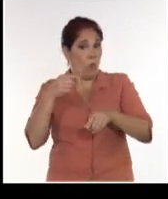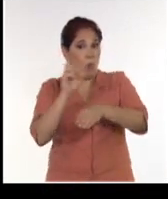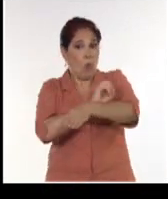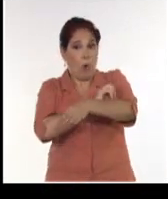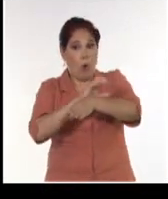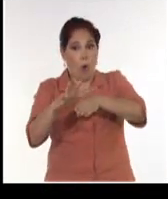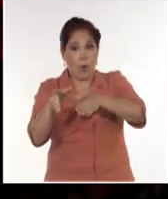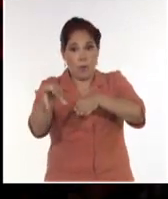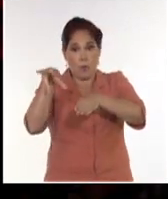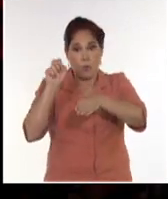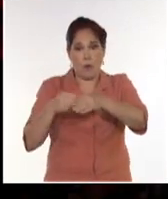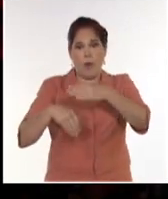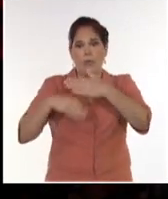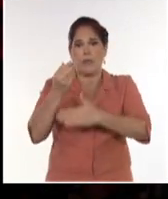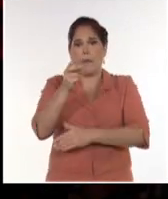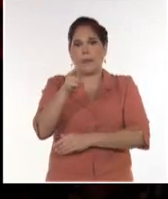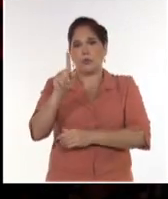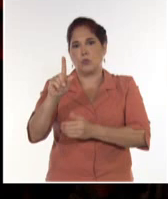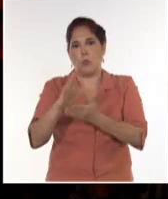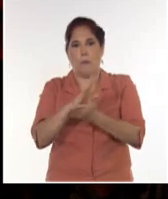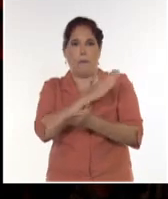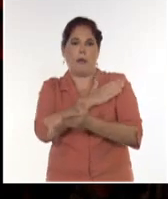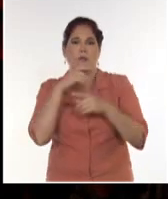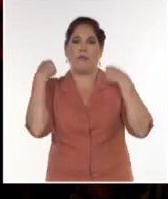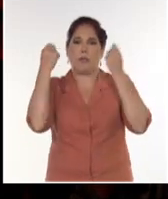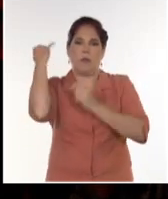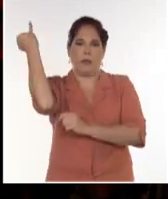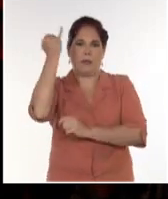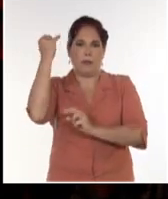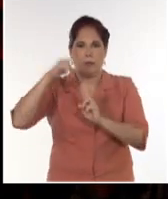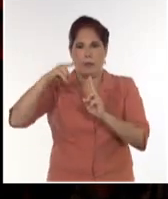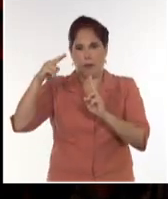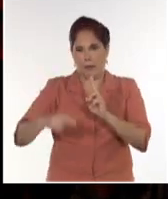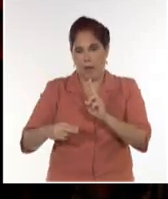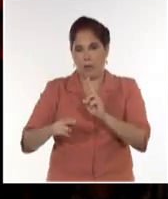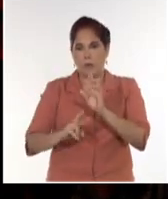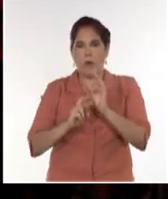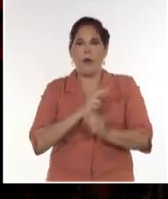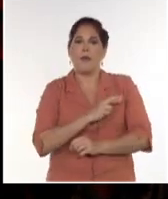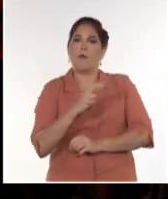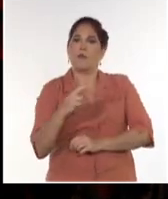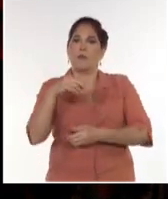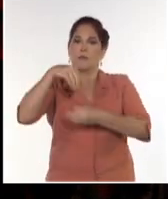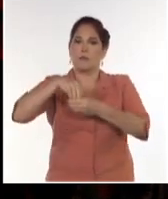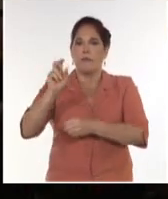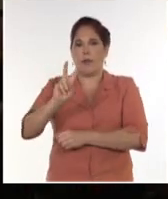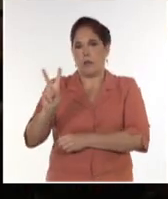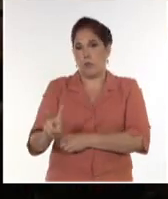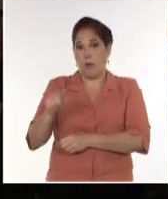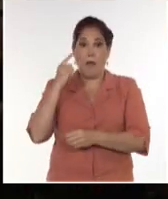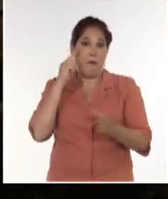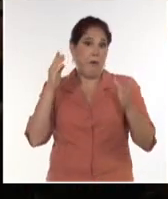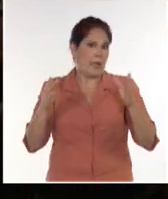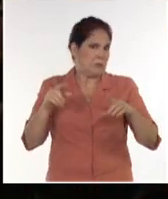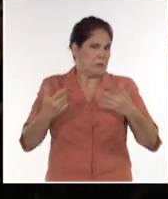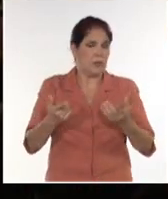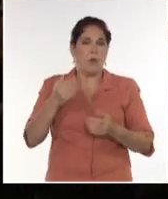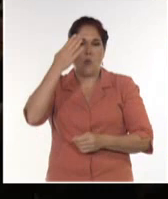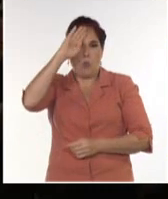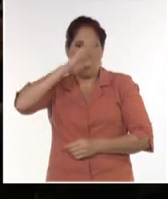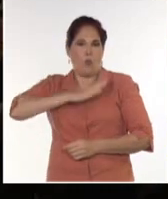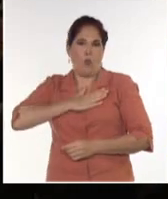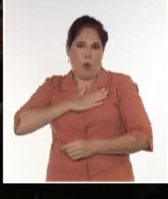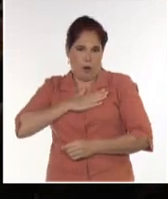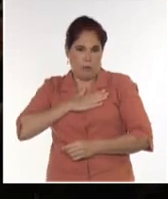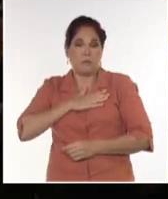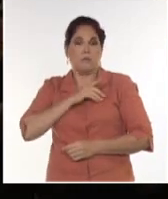el próximo día 21 de marzo el Festival Internacional de Teatro Progresista de Venezuela, que este año se dedica a Cuba. A ella